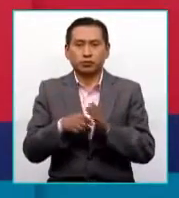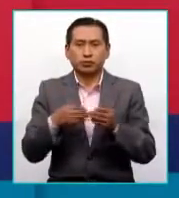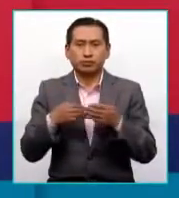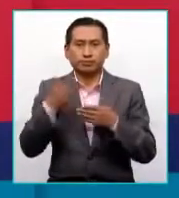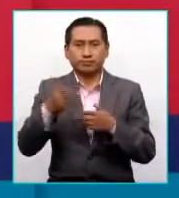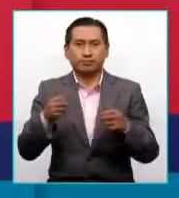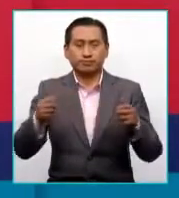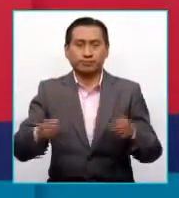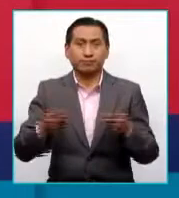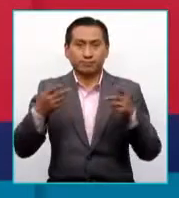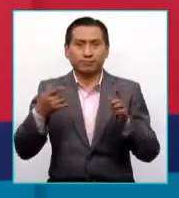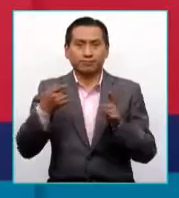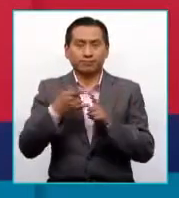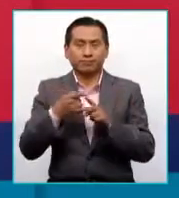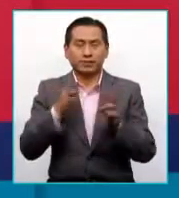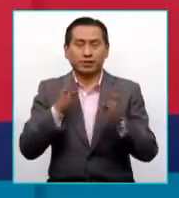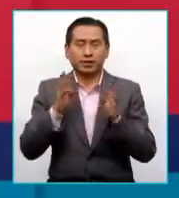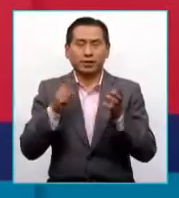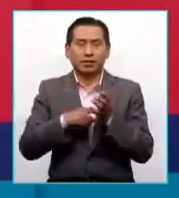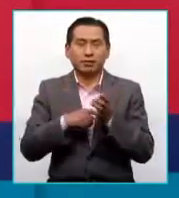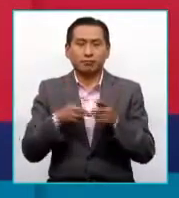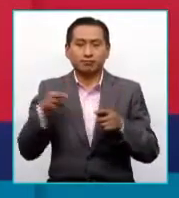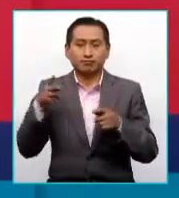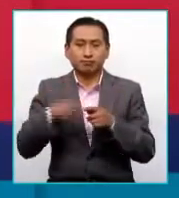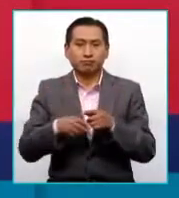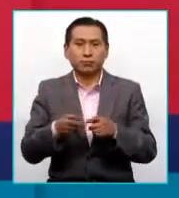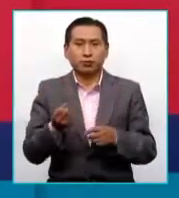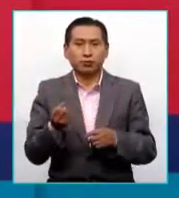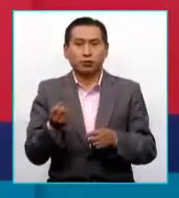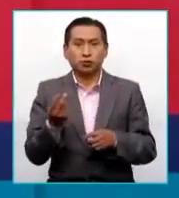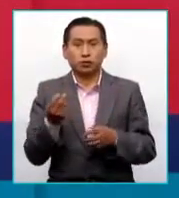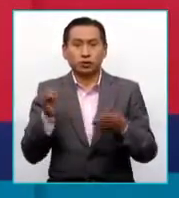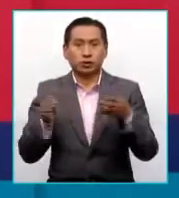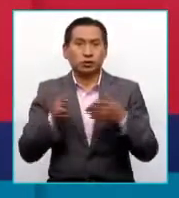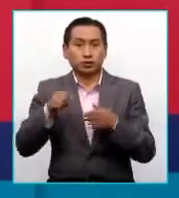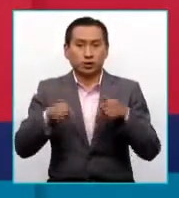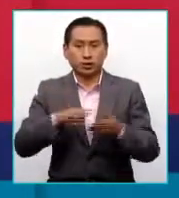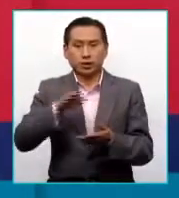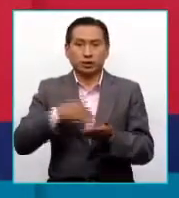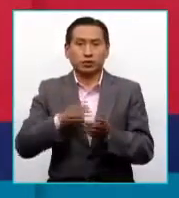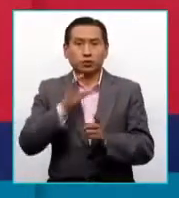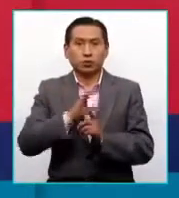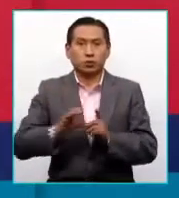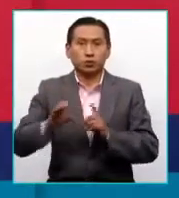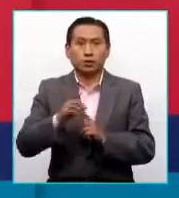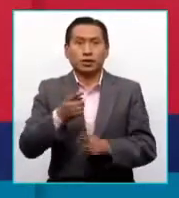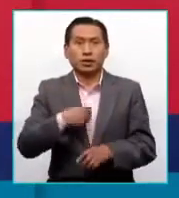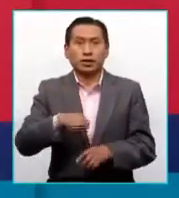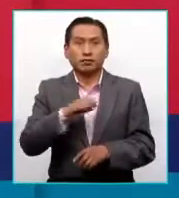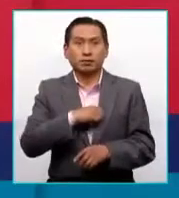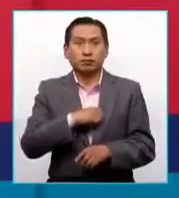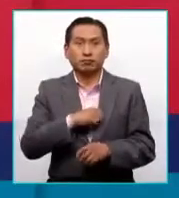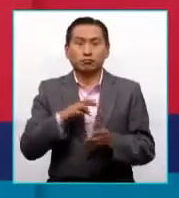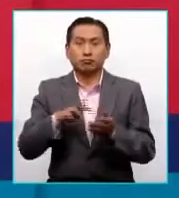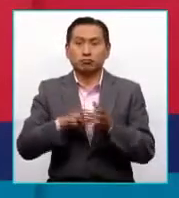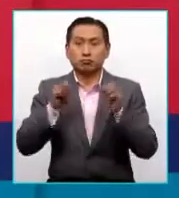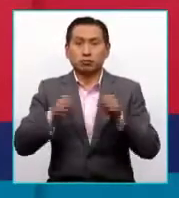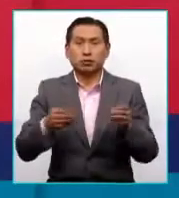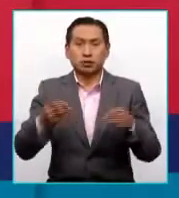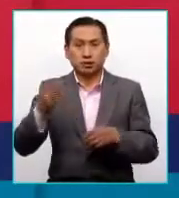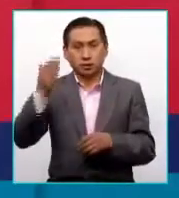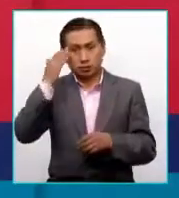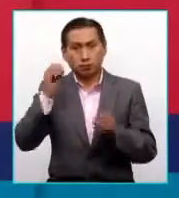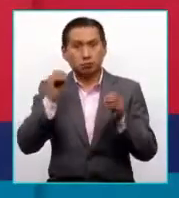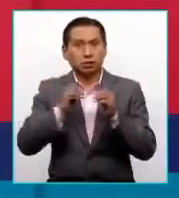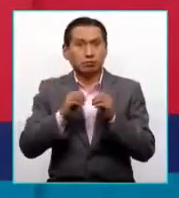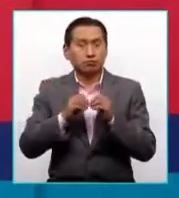lado de la pantalla para hablar sobre lo que se va a inaugurar este próximo 12 de junio acá en el Centro Cultural de España, con la posibilidad de poder conocer